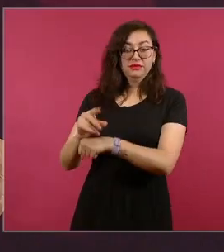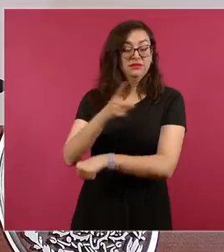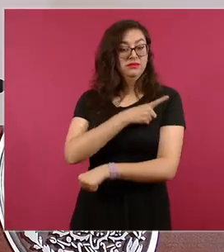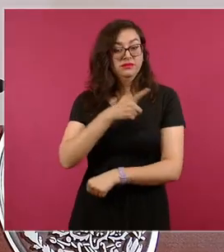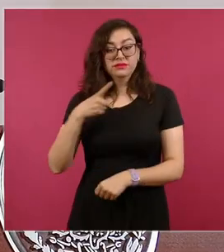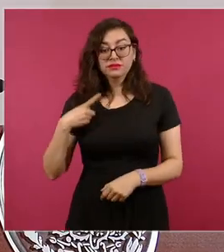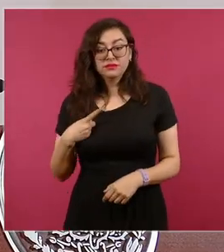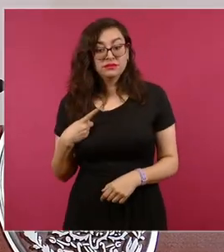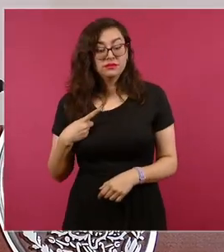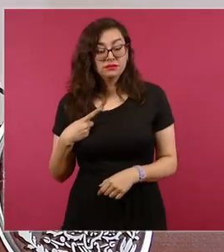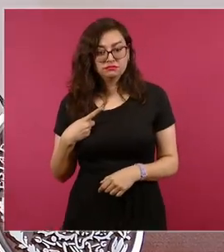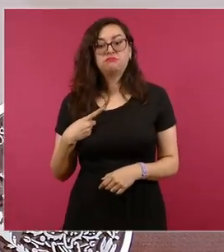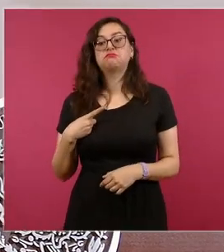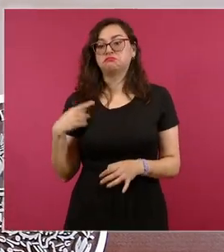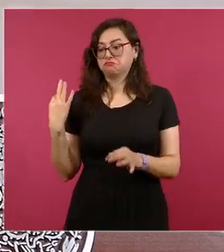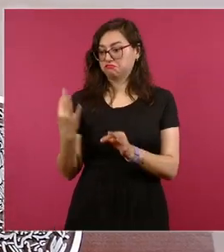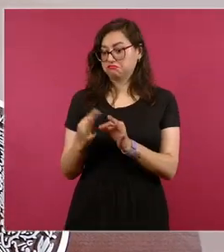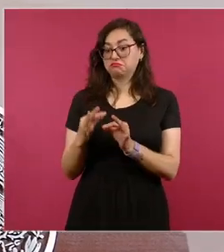lo hacemos.